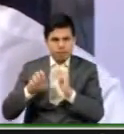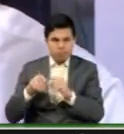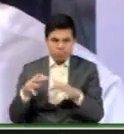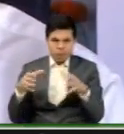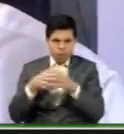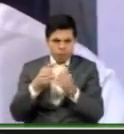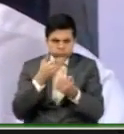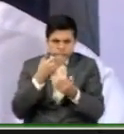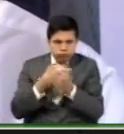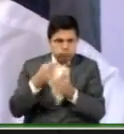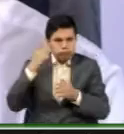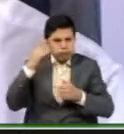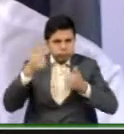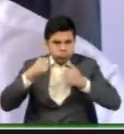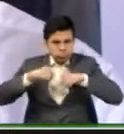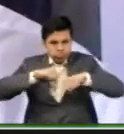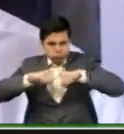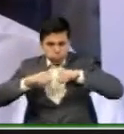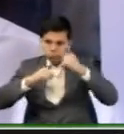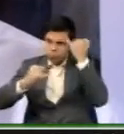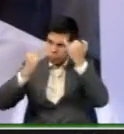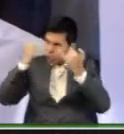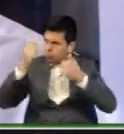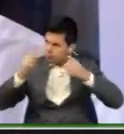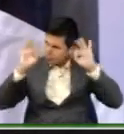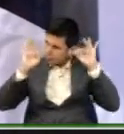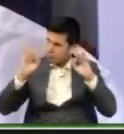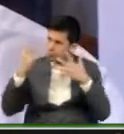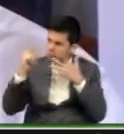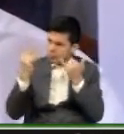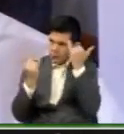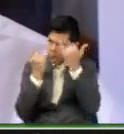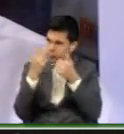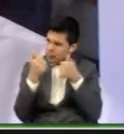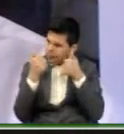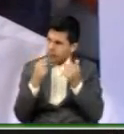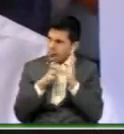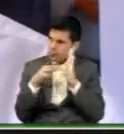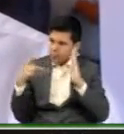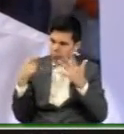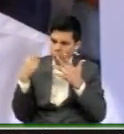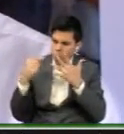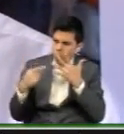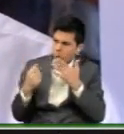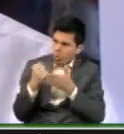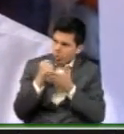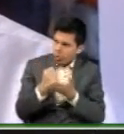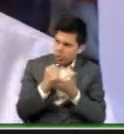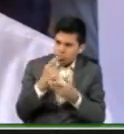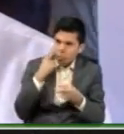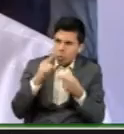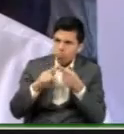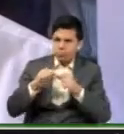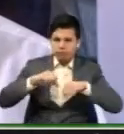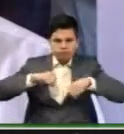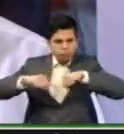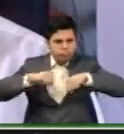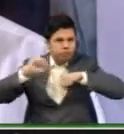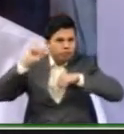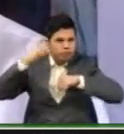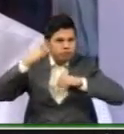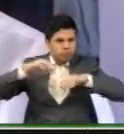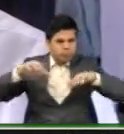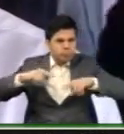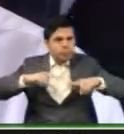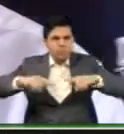frescas, con ideas sanas, con ideas nuevas, con ideas innovadoras, tecnológicas, para llegar a gobernar una ciudad